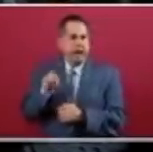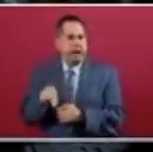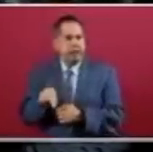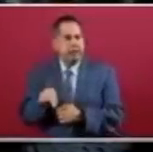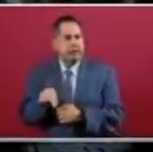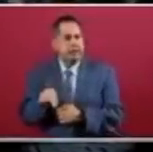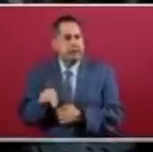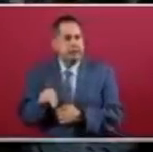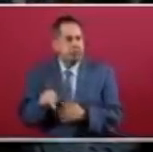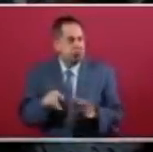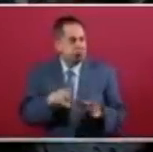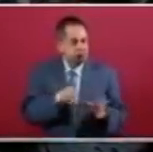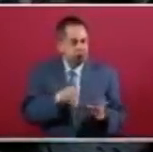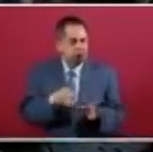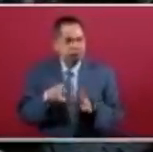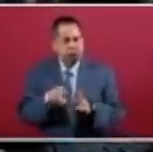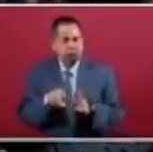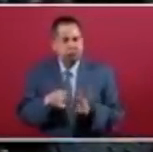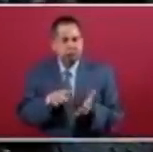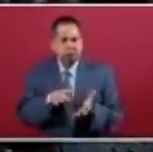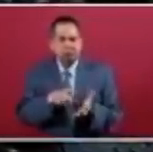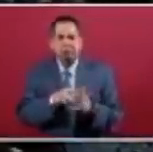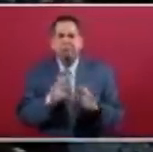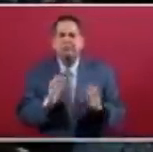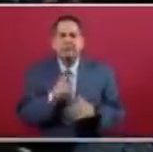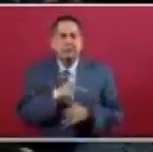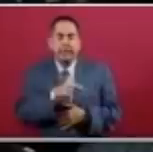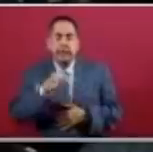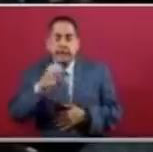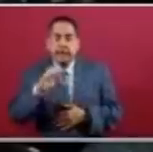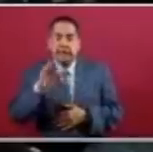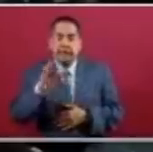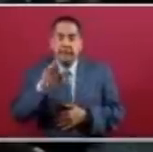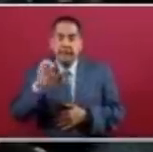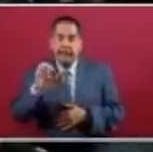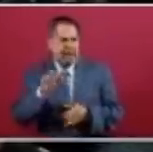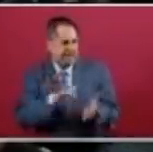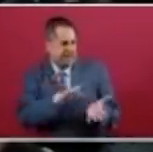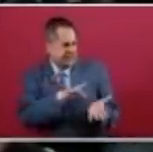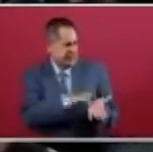para fortalecer a la Comisión Federal de Electricidad